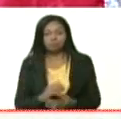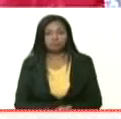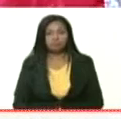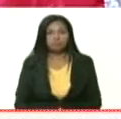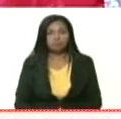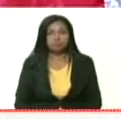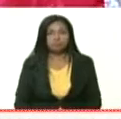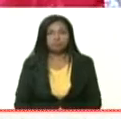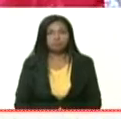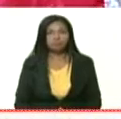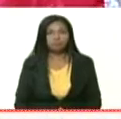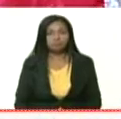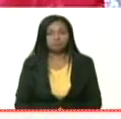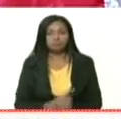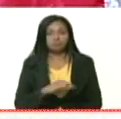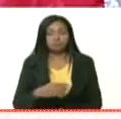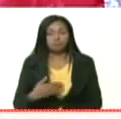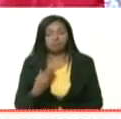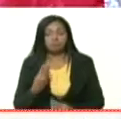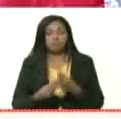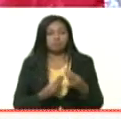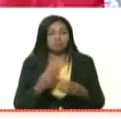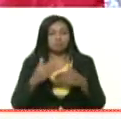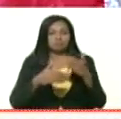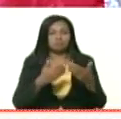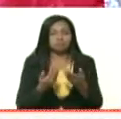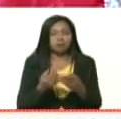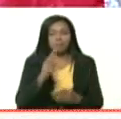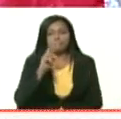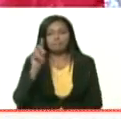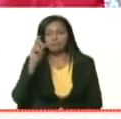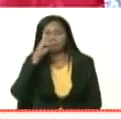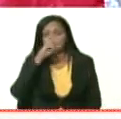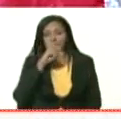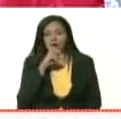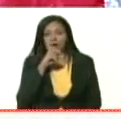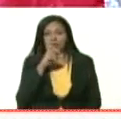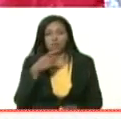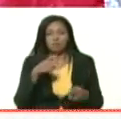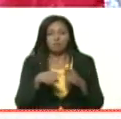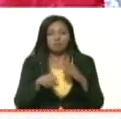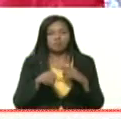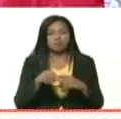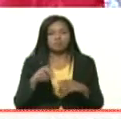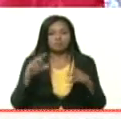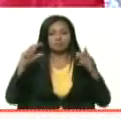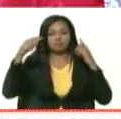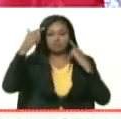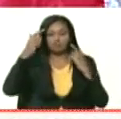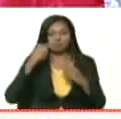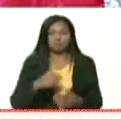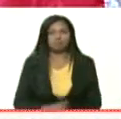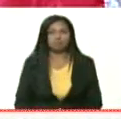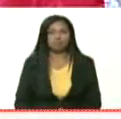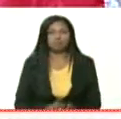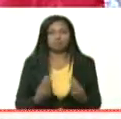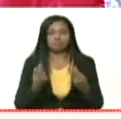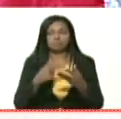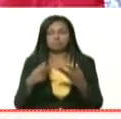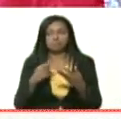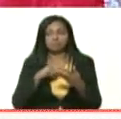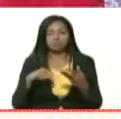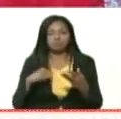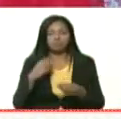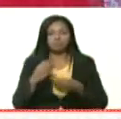que hemos podido hacer en el transcurso de estos 20 años de la era Chávez. Son muchas cosas las que hemos